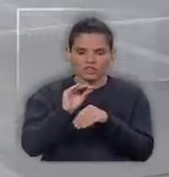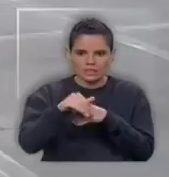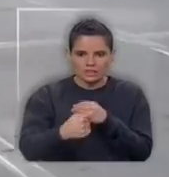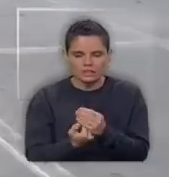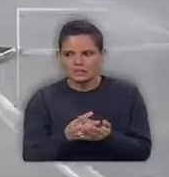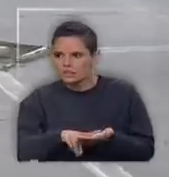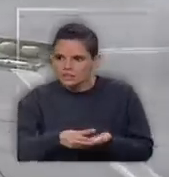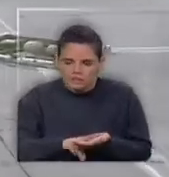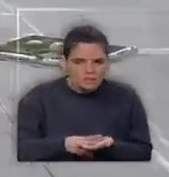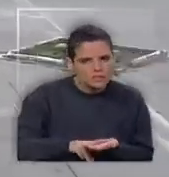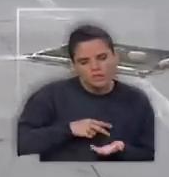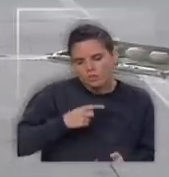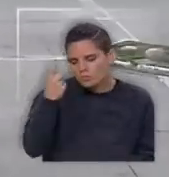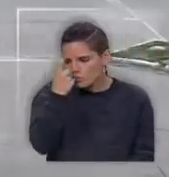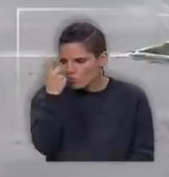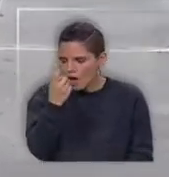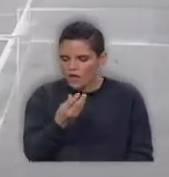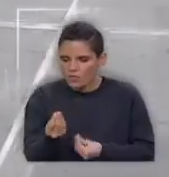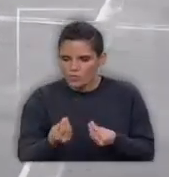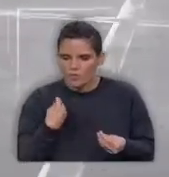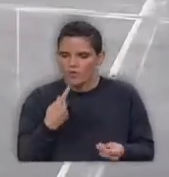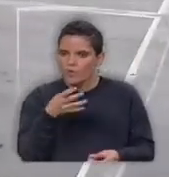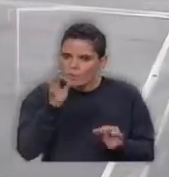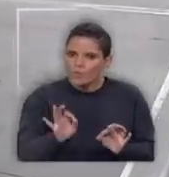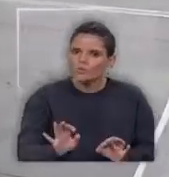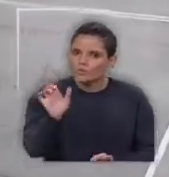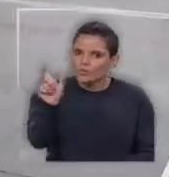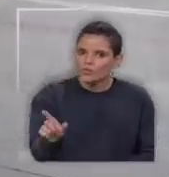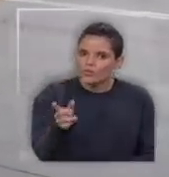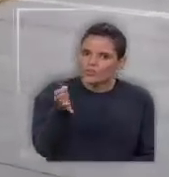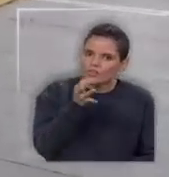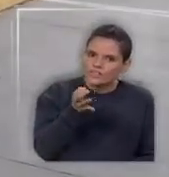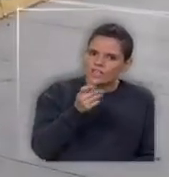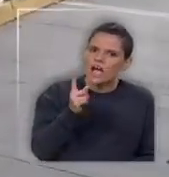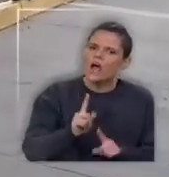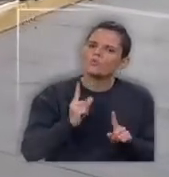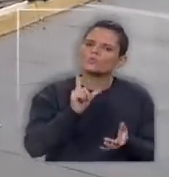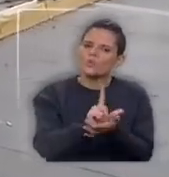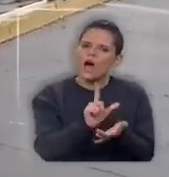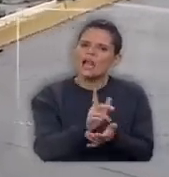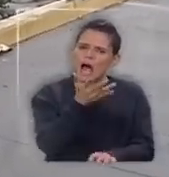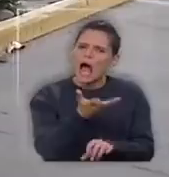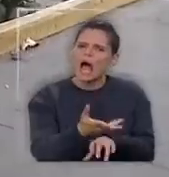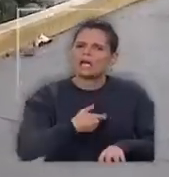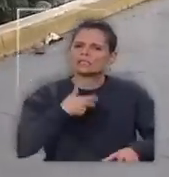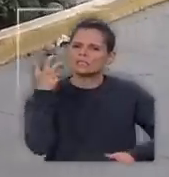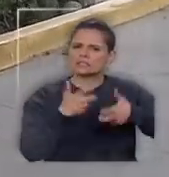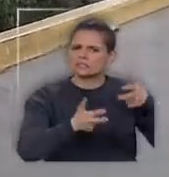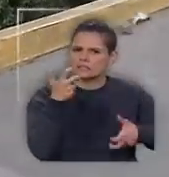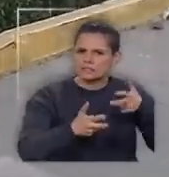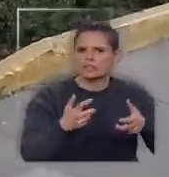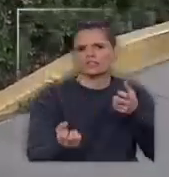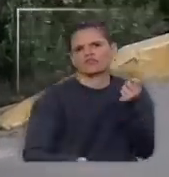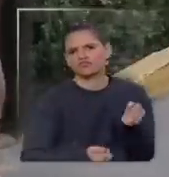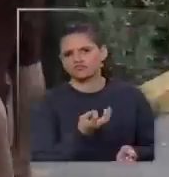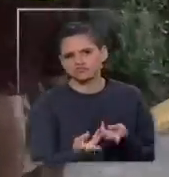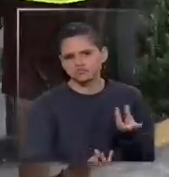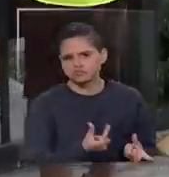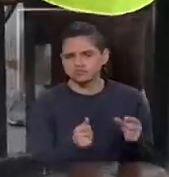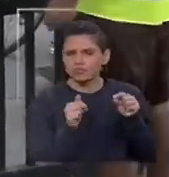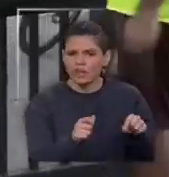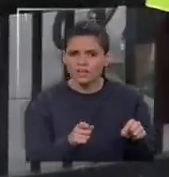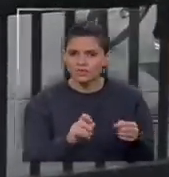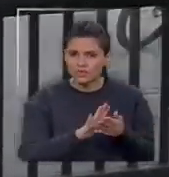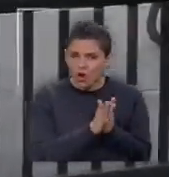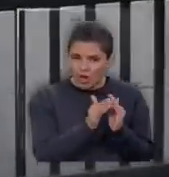decía el vecino, de que hay lugares donde desgraciadamente se han dado saqueos, donde han habido incendios y eso termina complicando toda